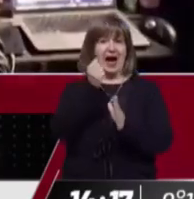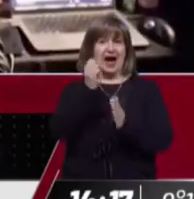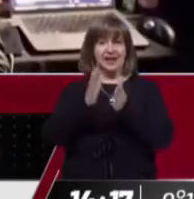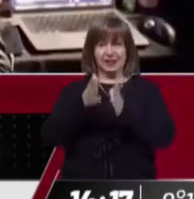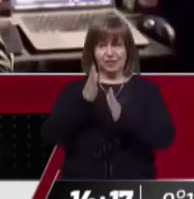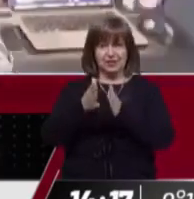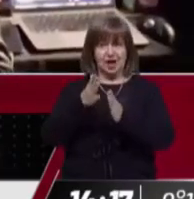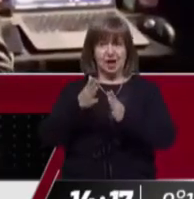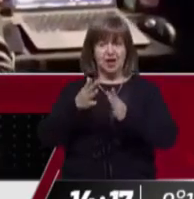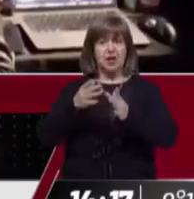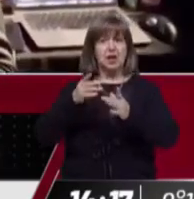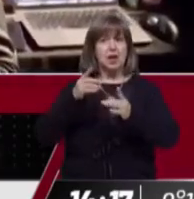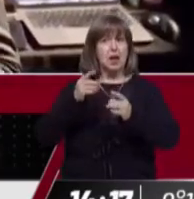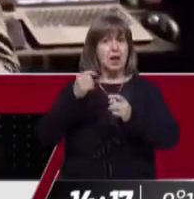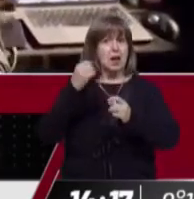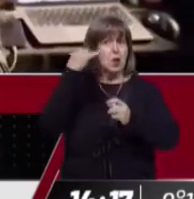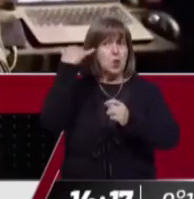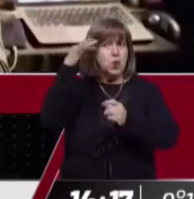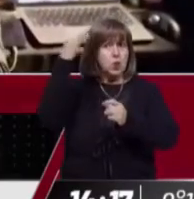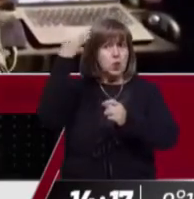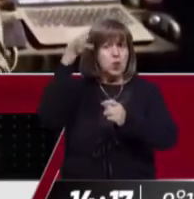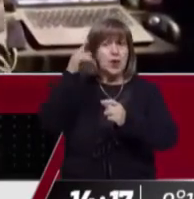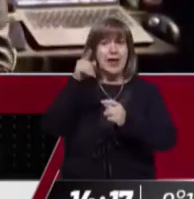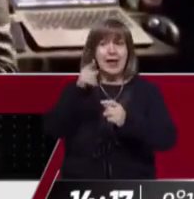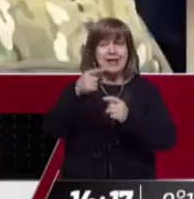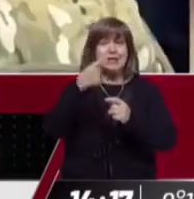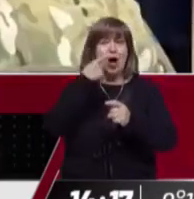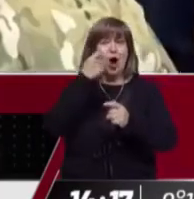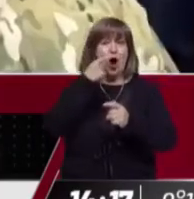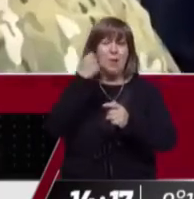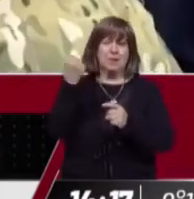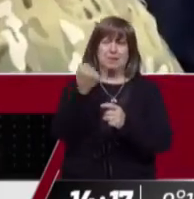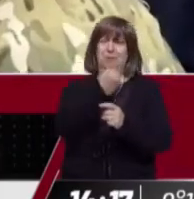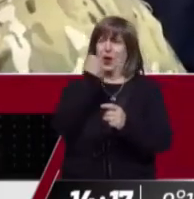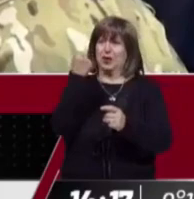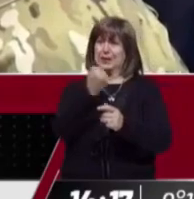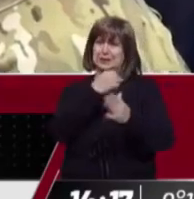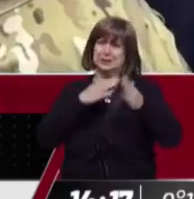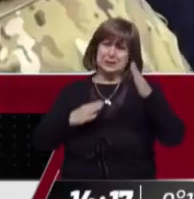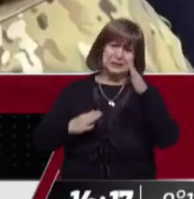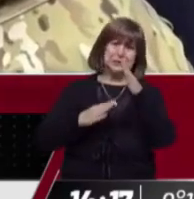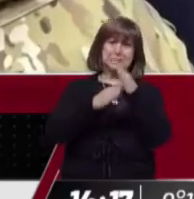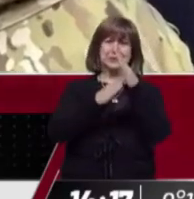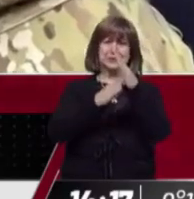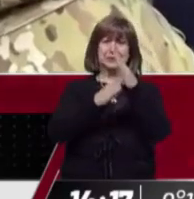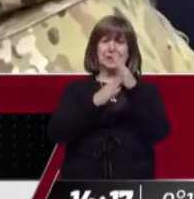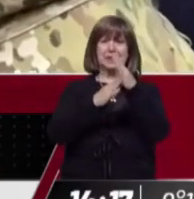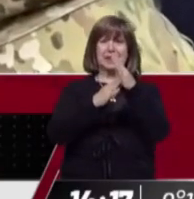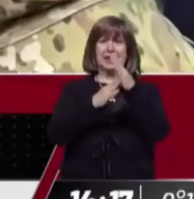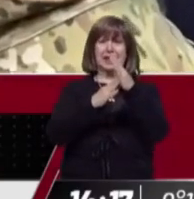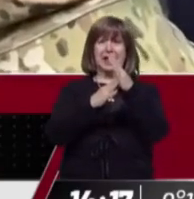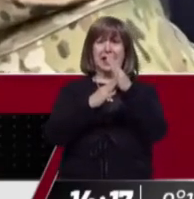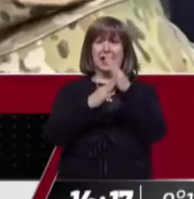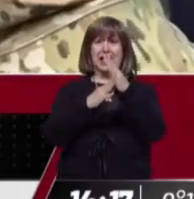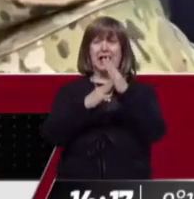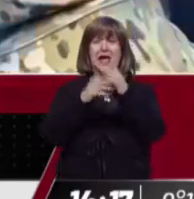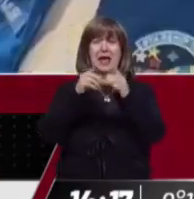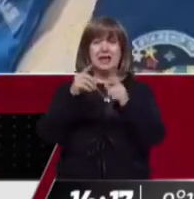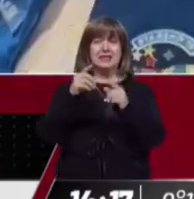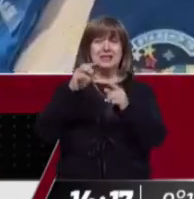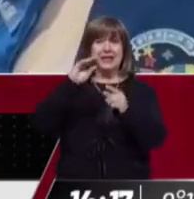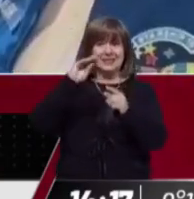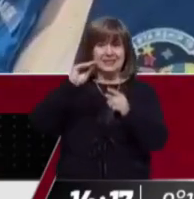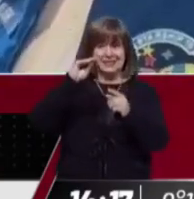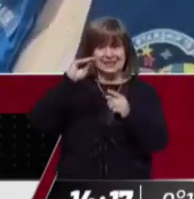inteligencia artificial más importante del mundo, la que está detrás del desarrollo del famoso ChatGPT, como